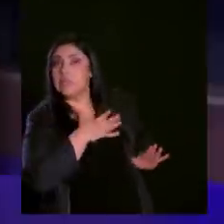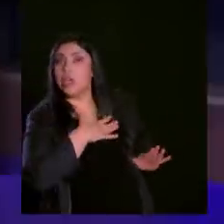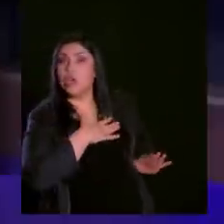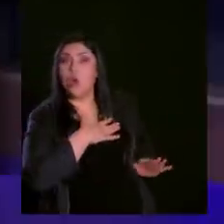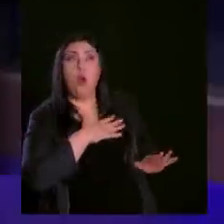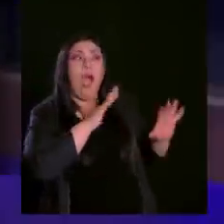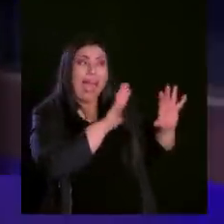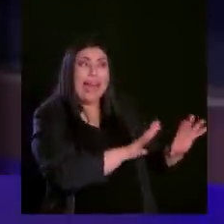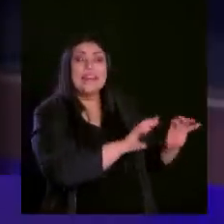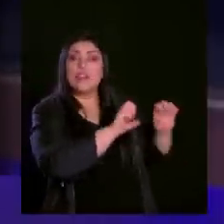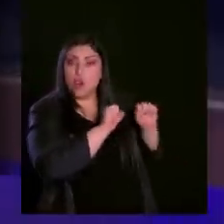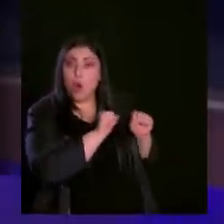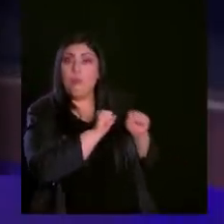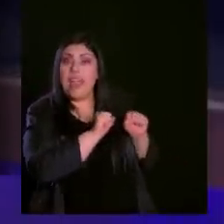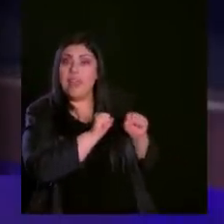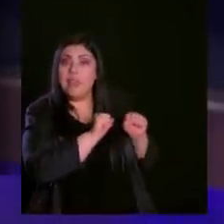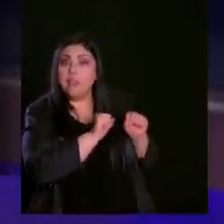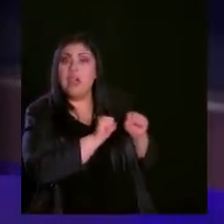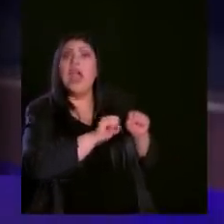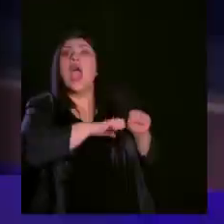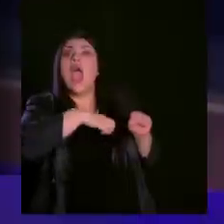se lo devuelvo cuadruplicado